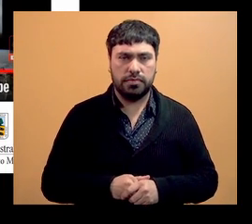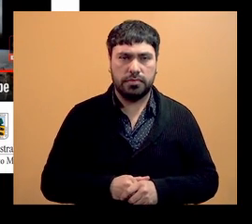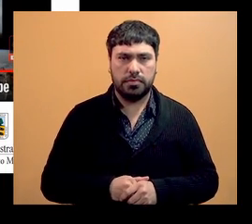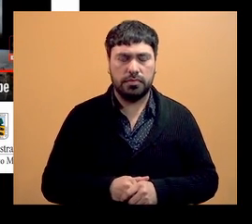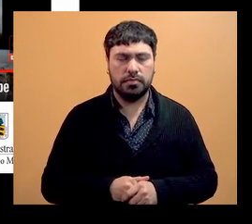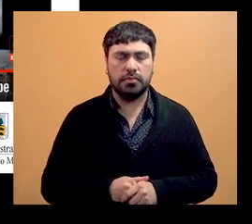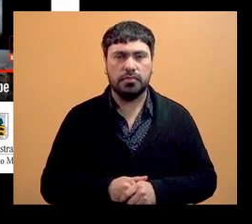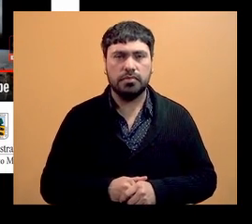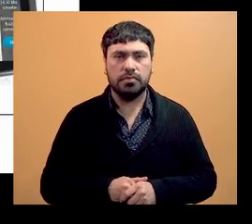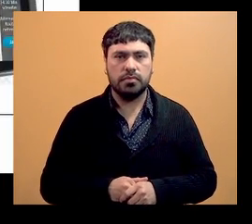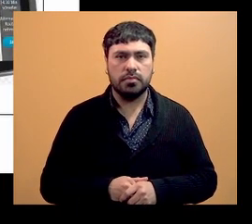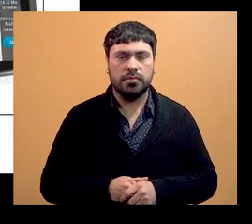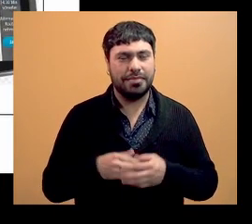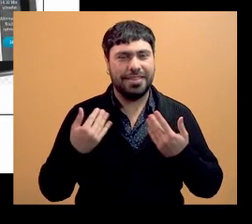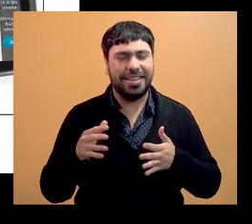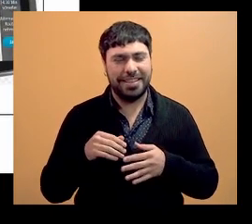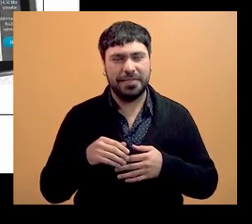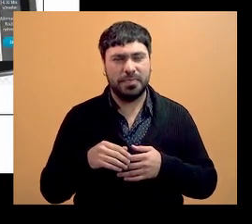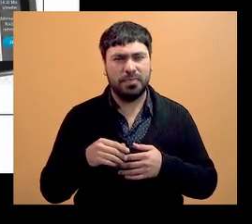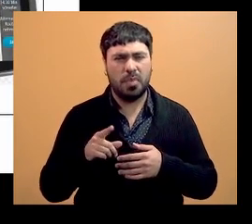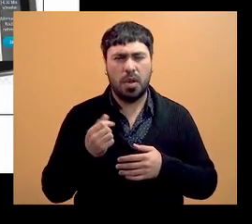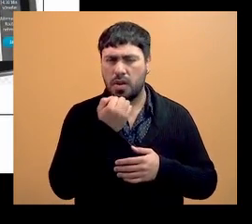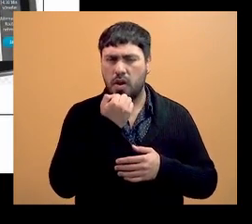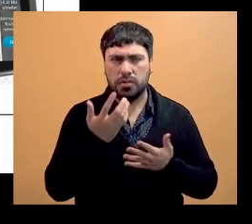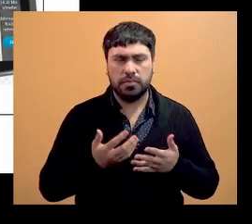Voy a detener este video.